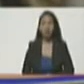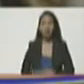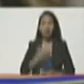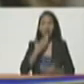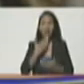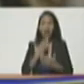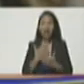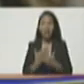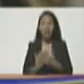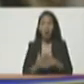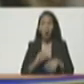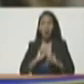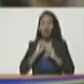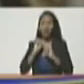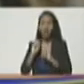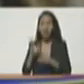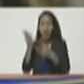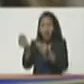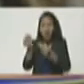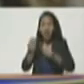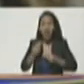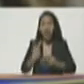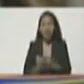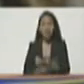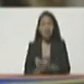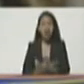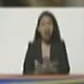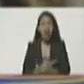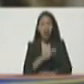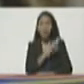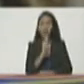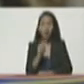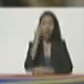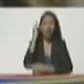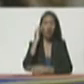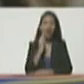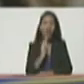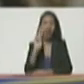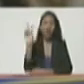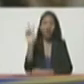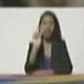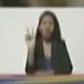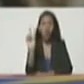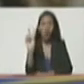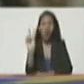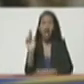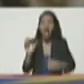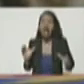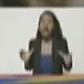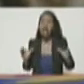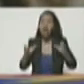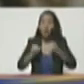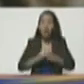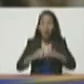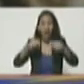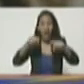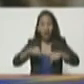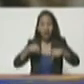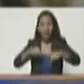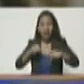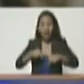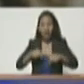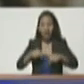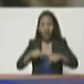Agradecemos la oportunidad que nos brinda la hermana República Bolivariana de Venezuela de reunirnos en